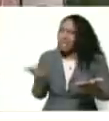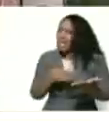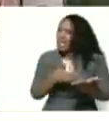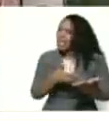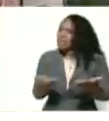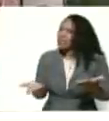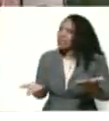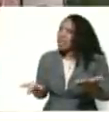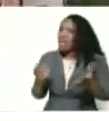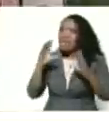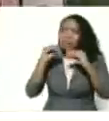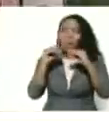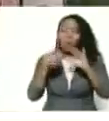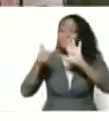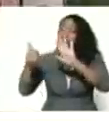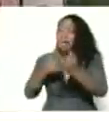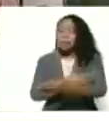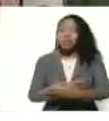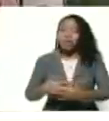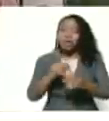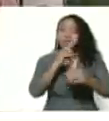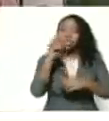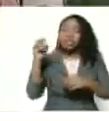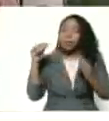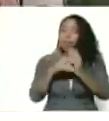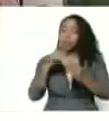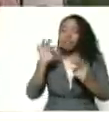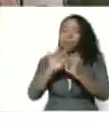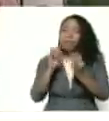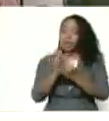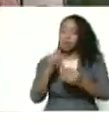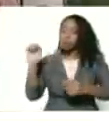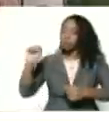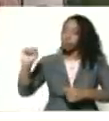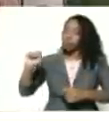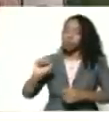Porque si estamos hablando de 6.200.000 familias, ¿verdad? Sí.